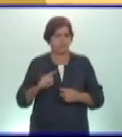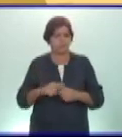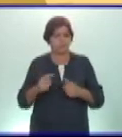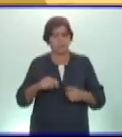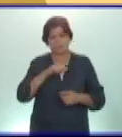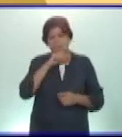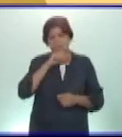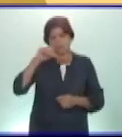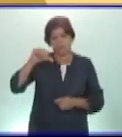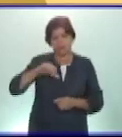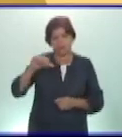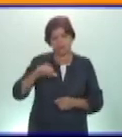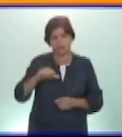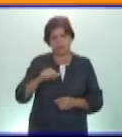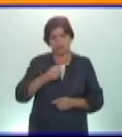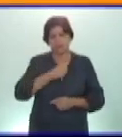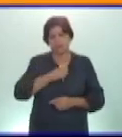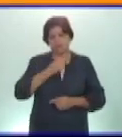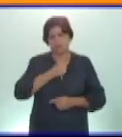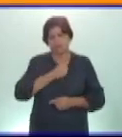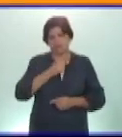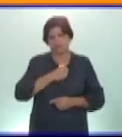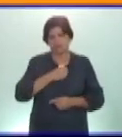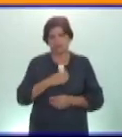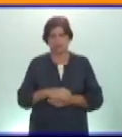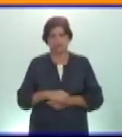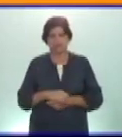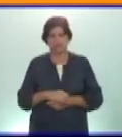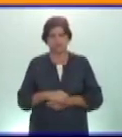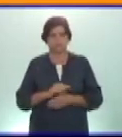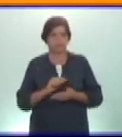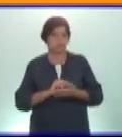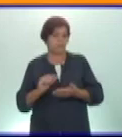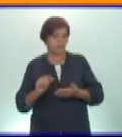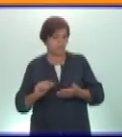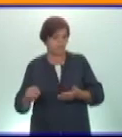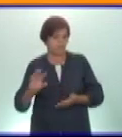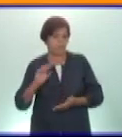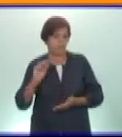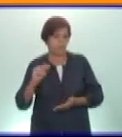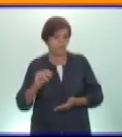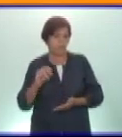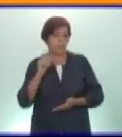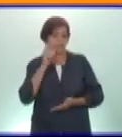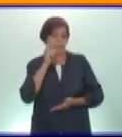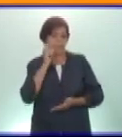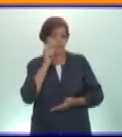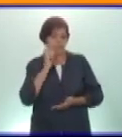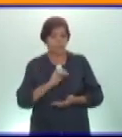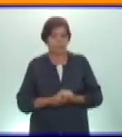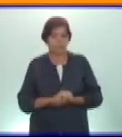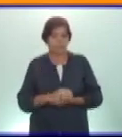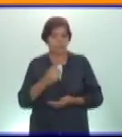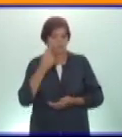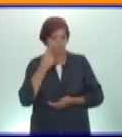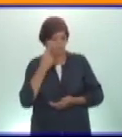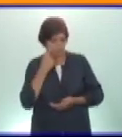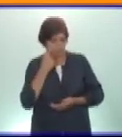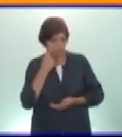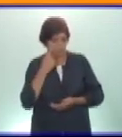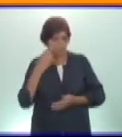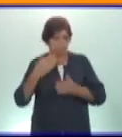mal. Tiene gripe y... Espera. Escribamos lo que dijo Michael. ¿Los van reconociendo?